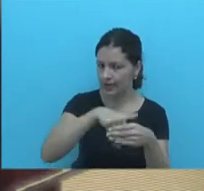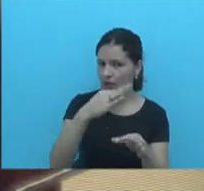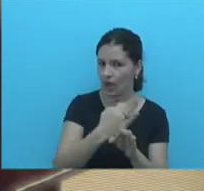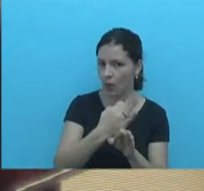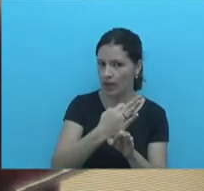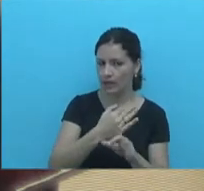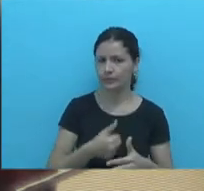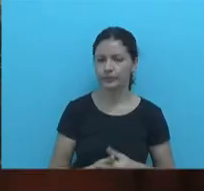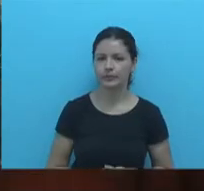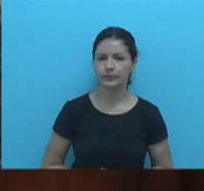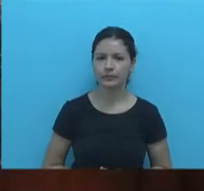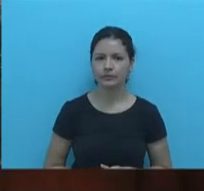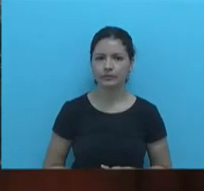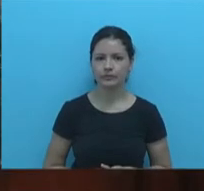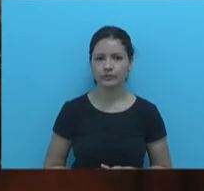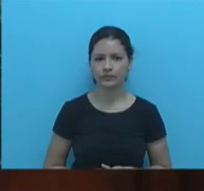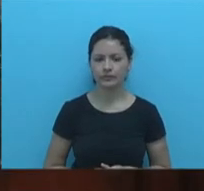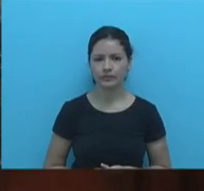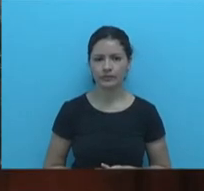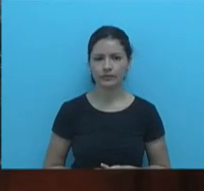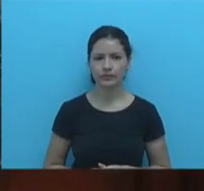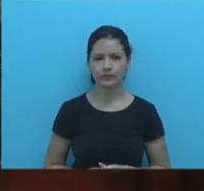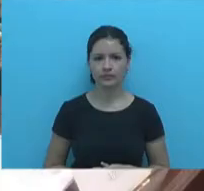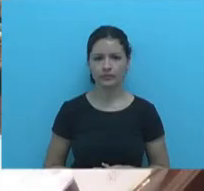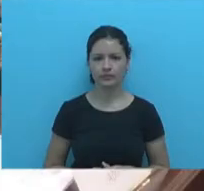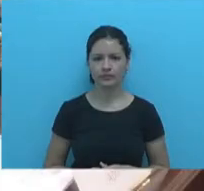Sí, diputado, tiene la palabra. Quiero preguntar qué